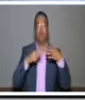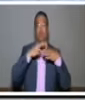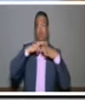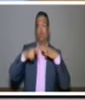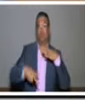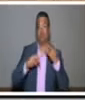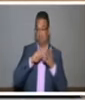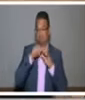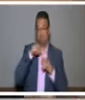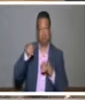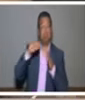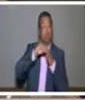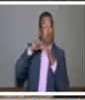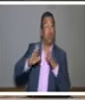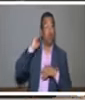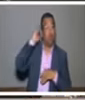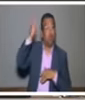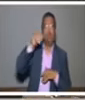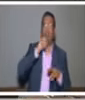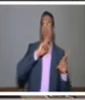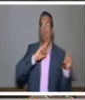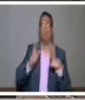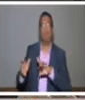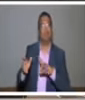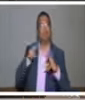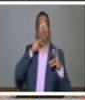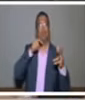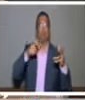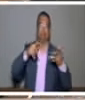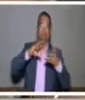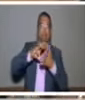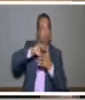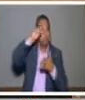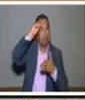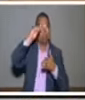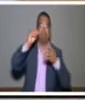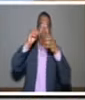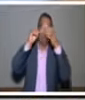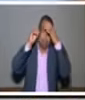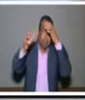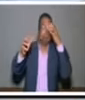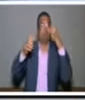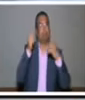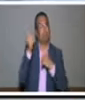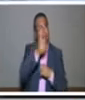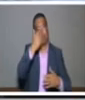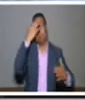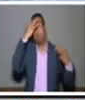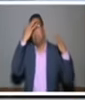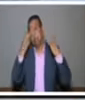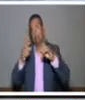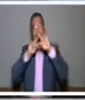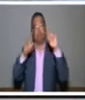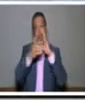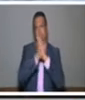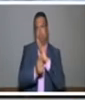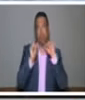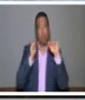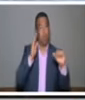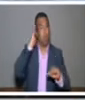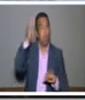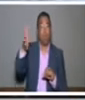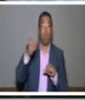estar preparados para enfrentar los retos del mundo moderno. No van a tener destrezas de análisis, investigación, pensamiento crítico, las destrezas que les van a permitir obtener un empleo. ¿Y